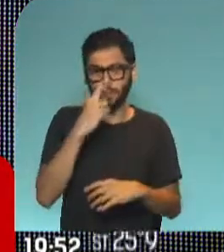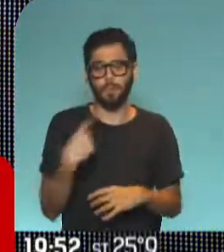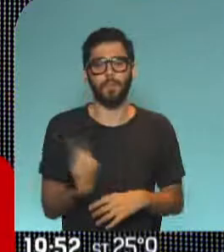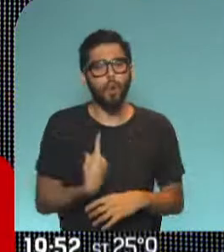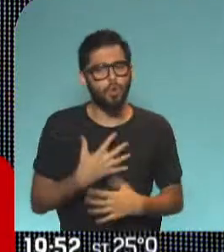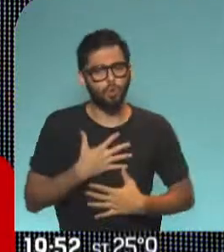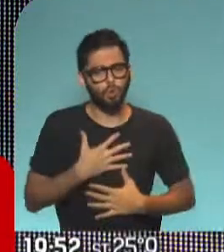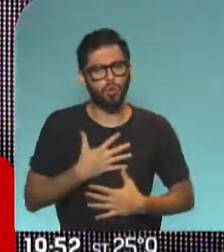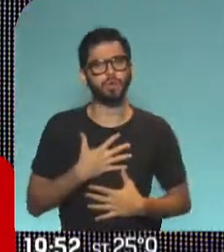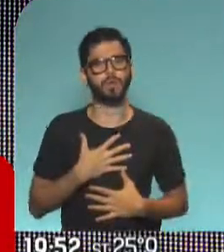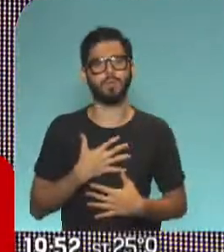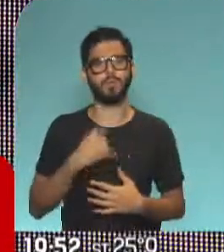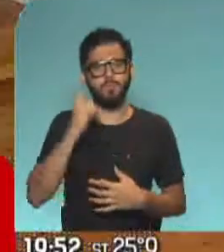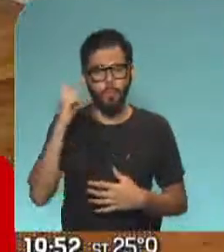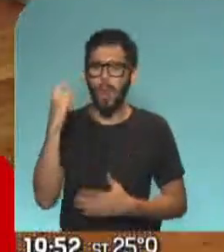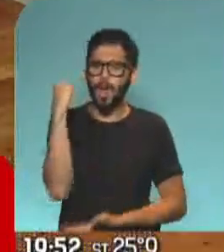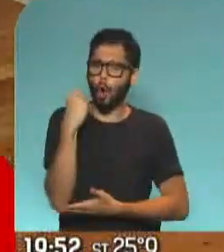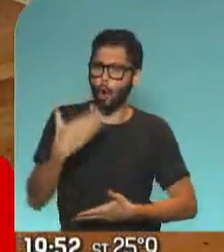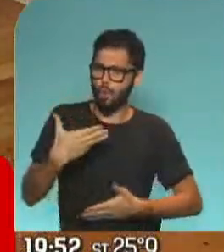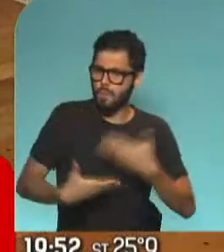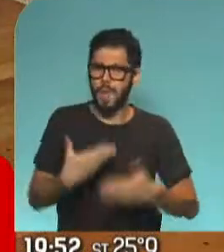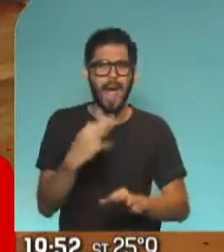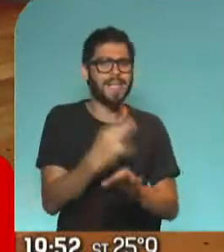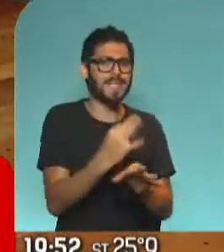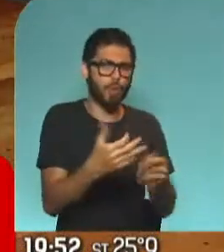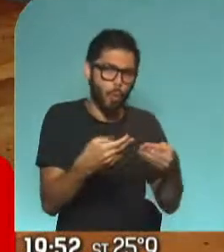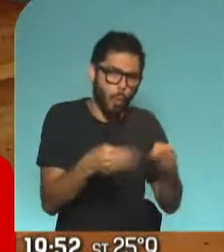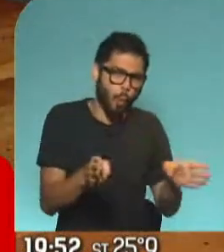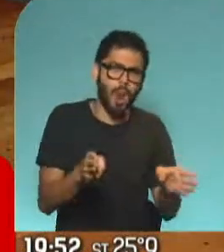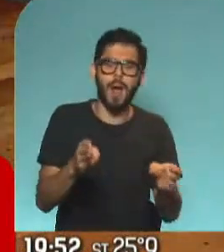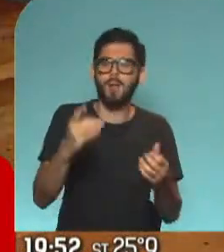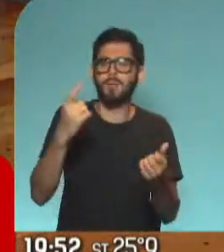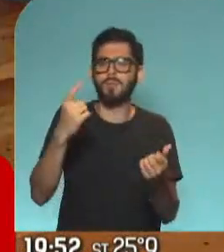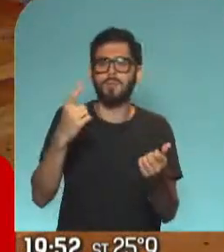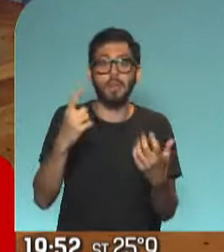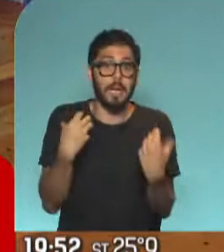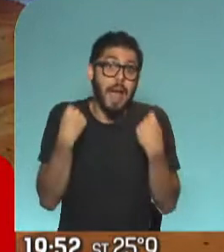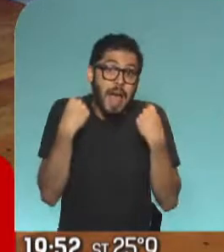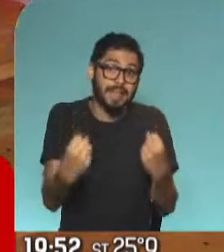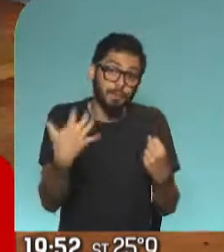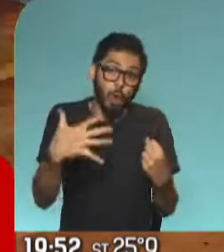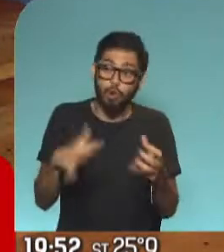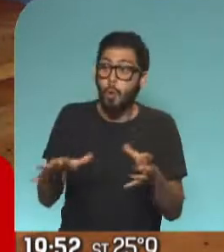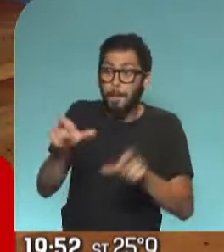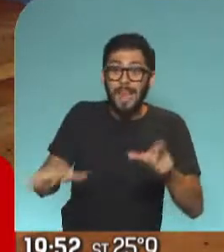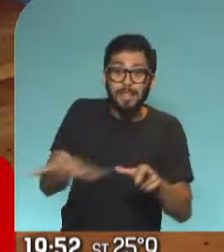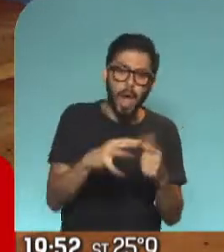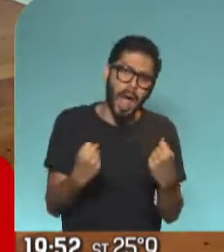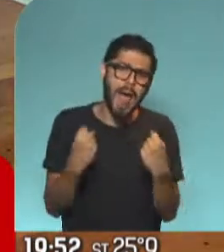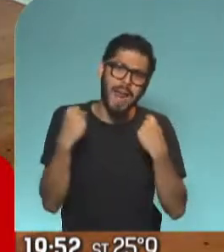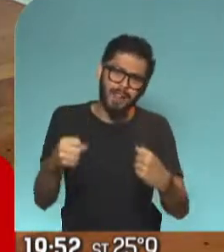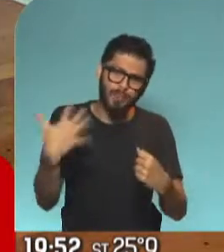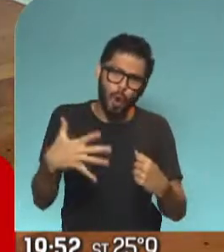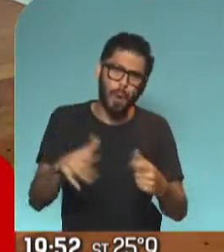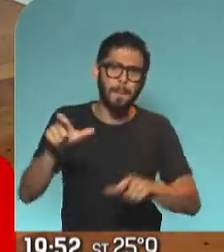de tener mucha actividad económica, hemos empezado la escuela, hemos empezado con un esfuerzo gigante de la comunidad, ¿no?